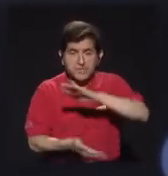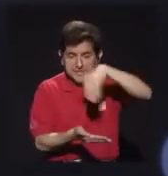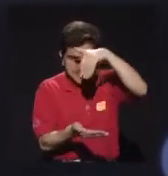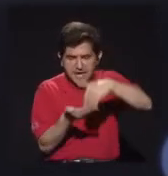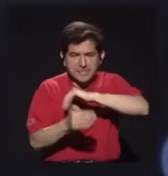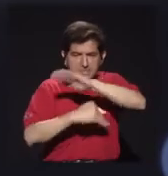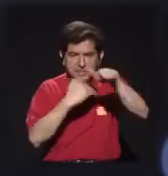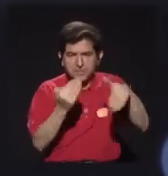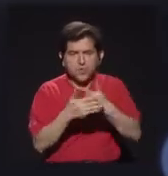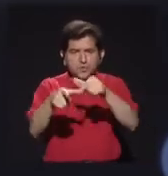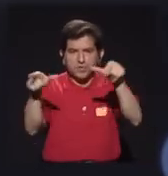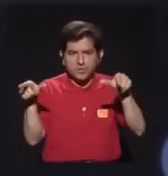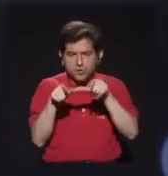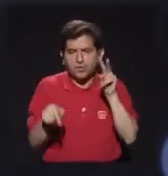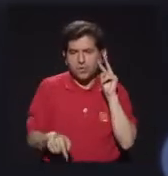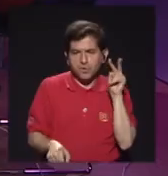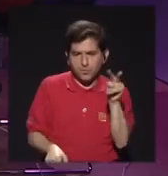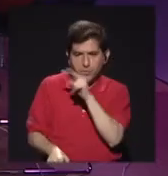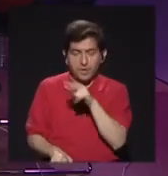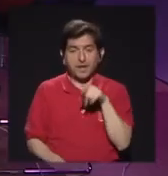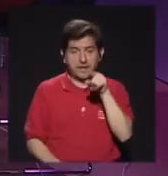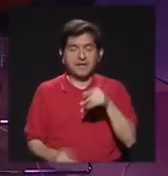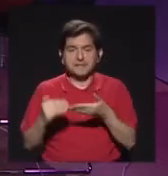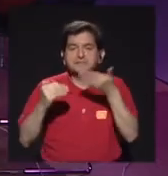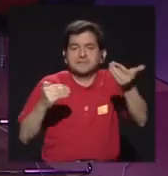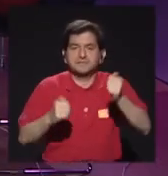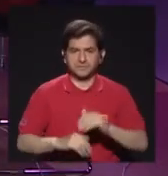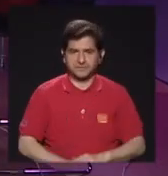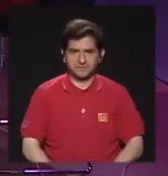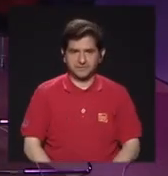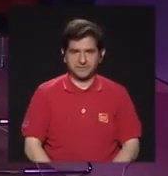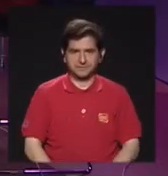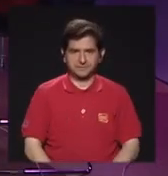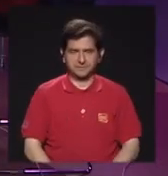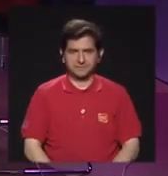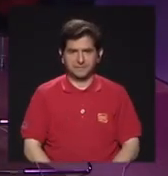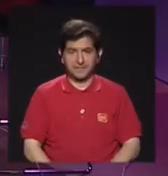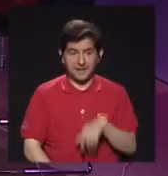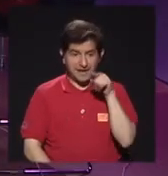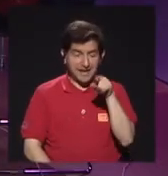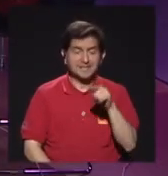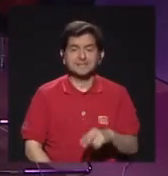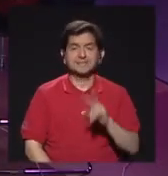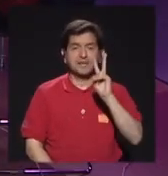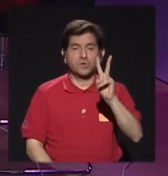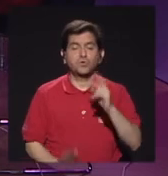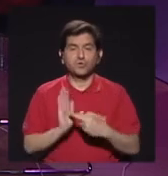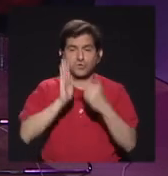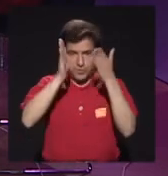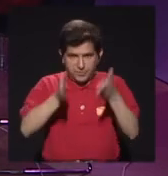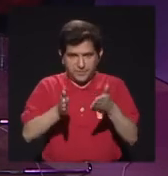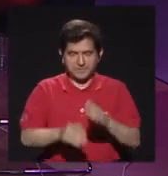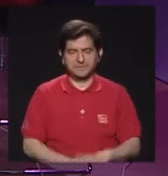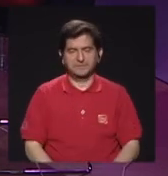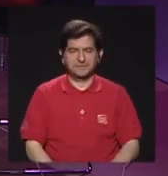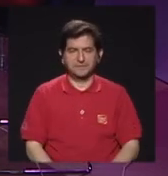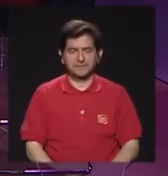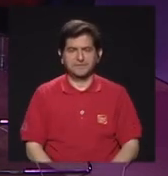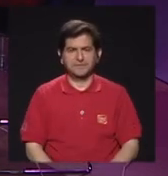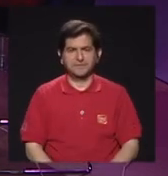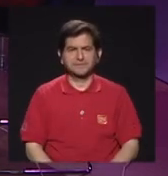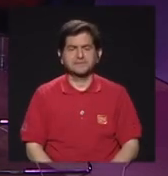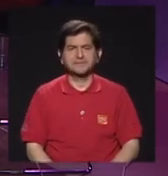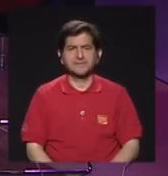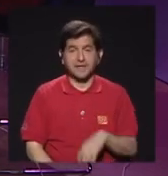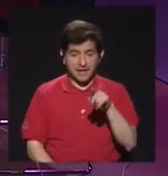los puntos de alcance nuestra mirada así son las cosas así son los dos representantes gustan si es la máxima autoridad